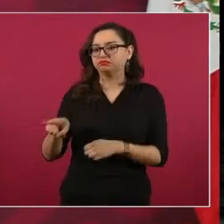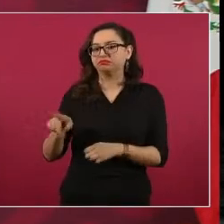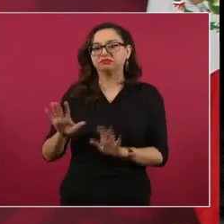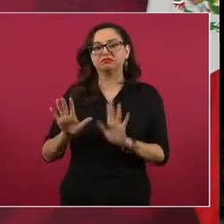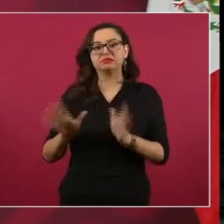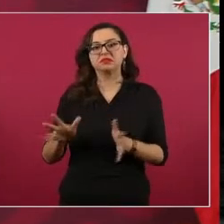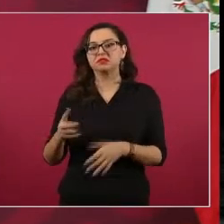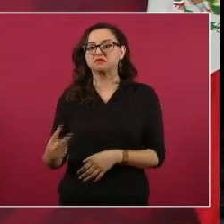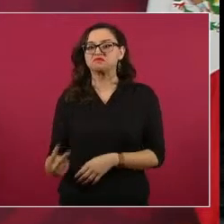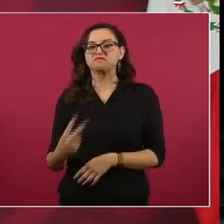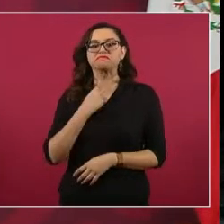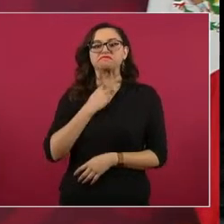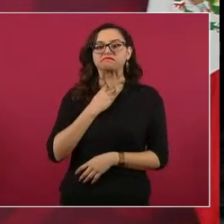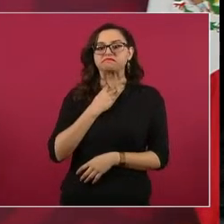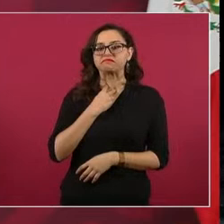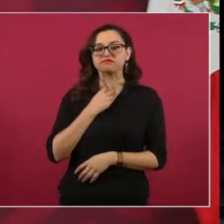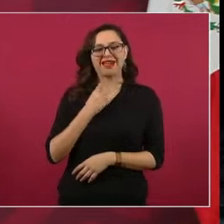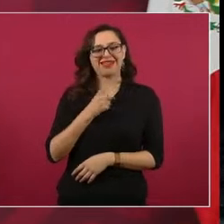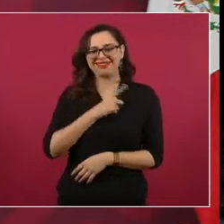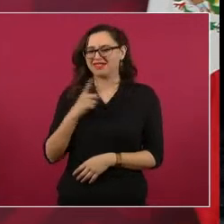había que rematarlos